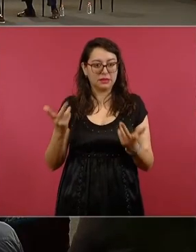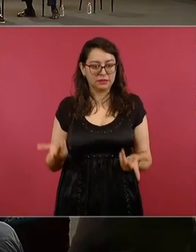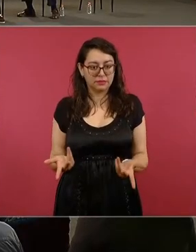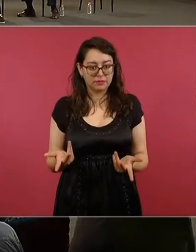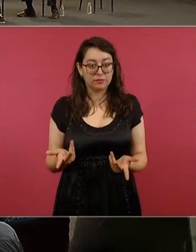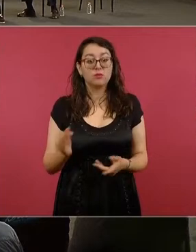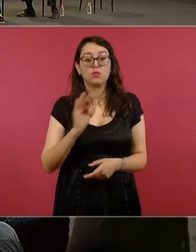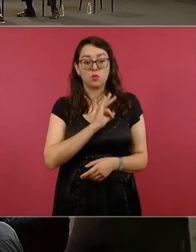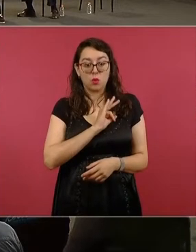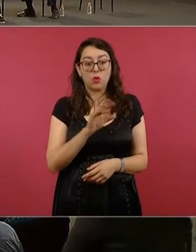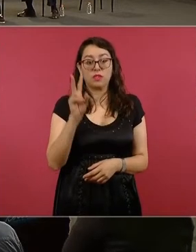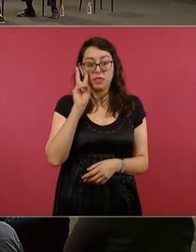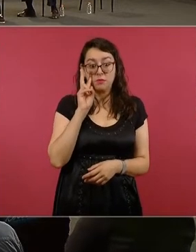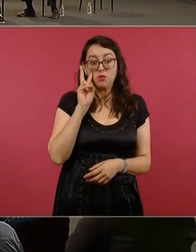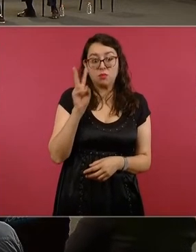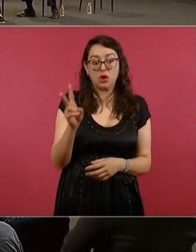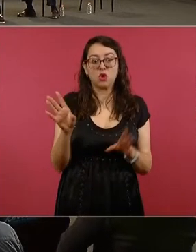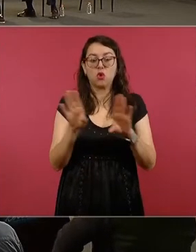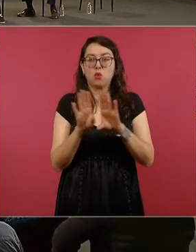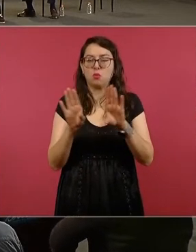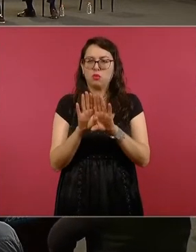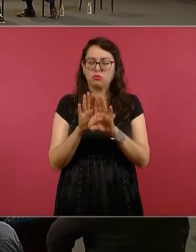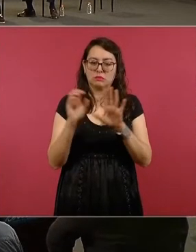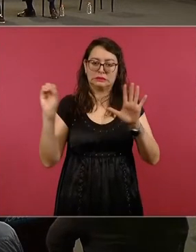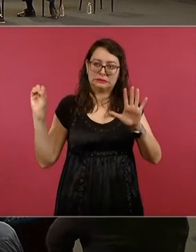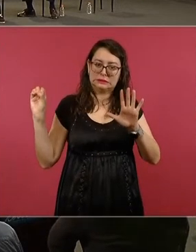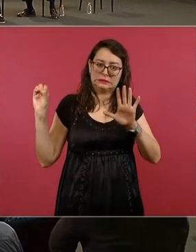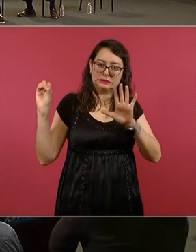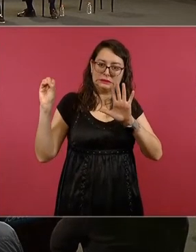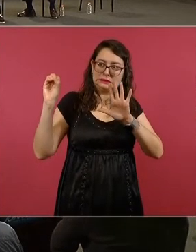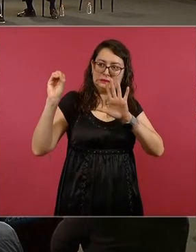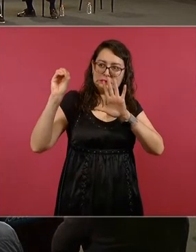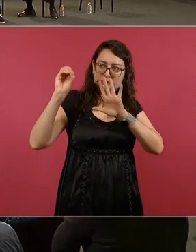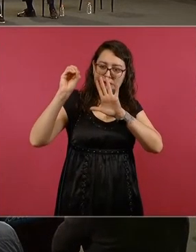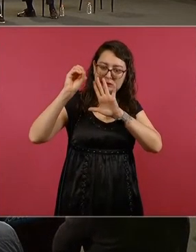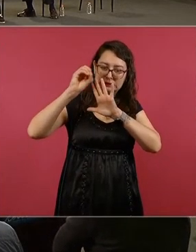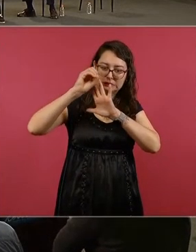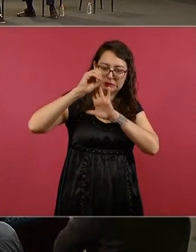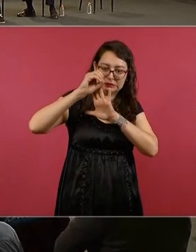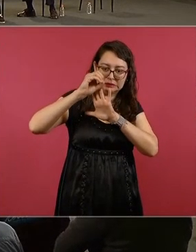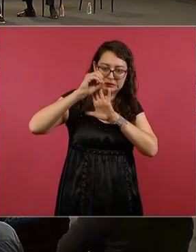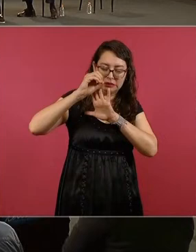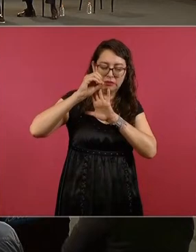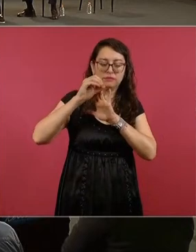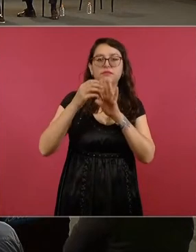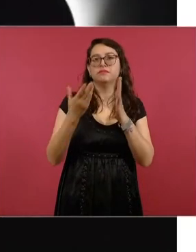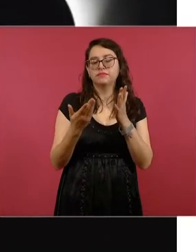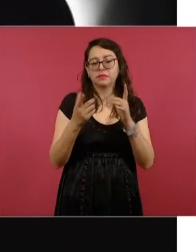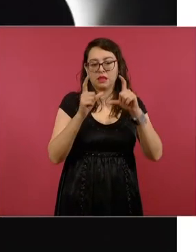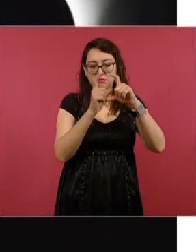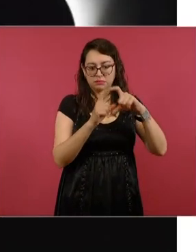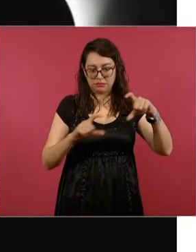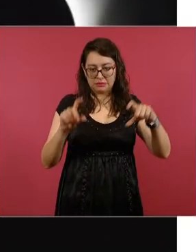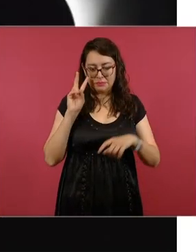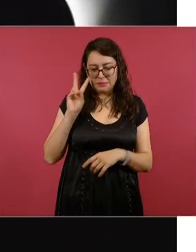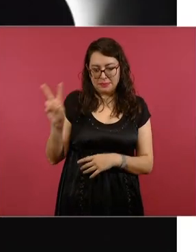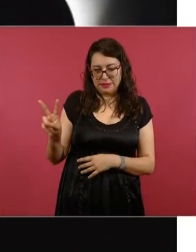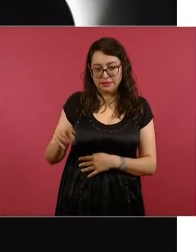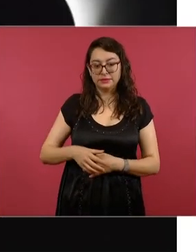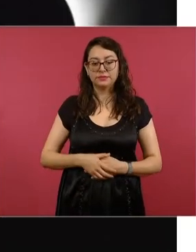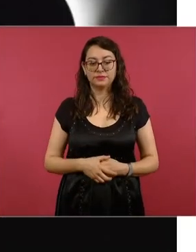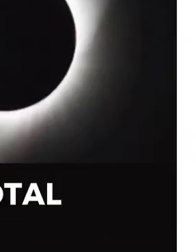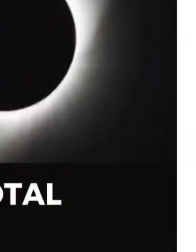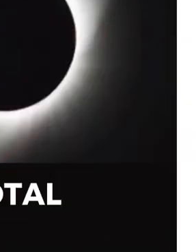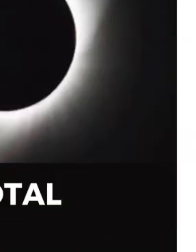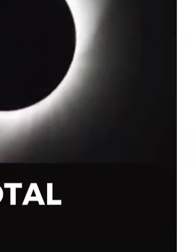justamente, este es un eclipse parcial, cuando solo parte del disco solar es eclipsado por la Luna, un eclipse anular donde logramos ver